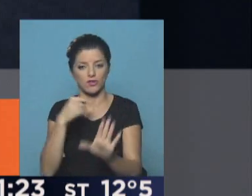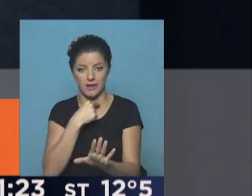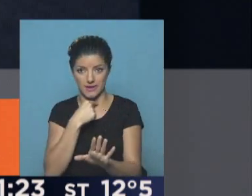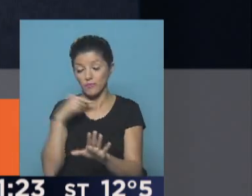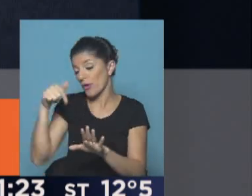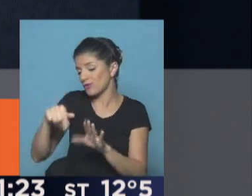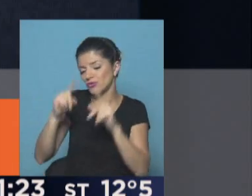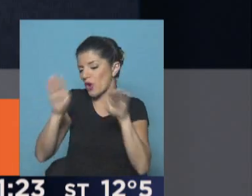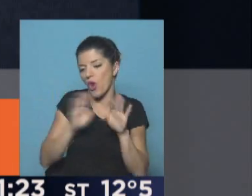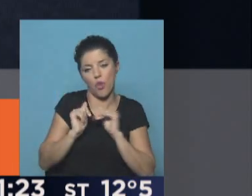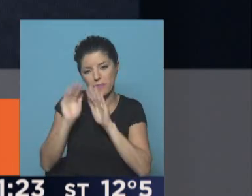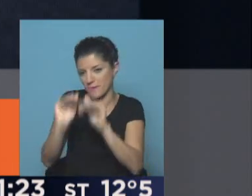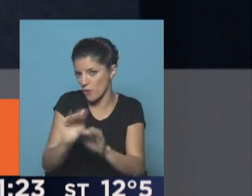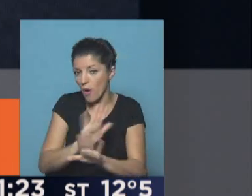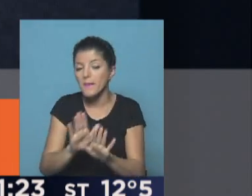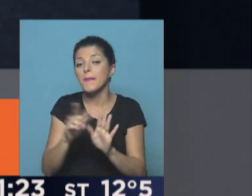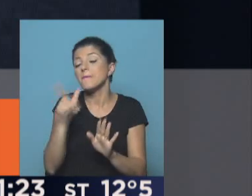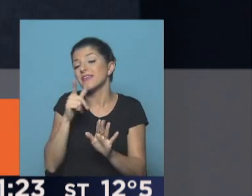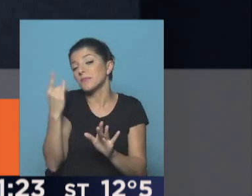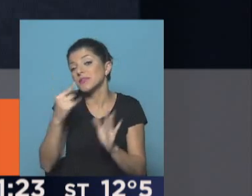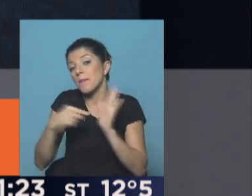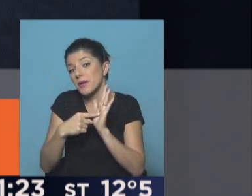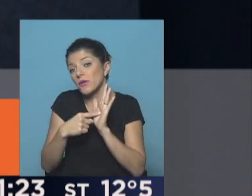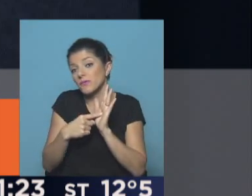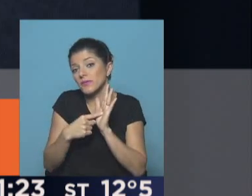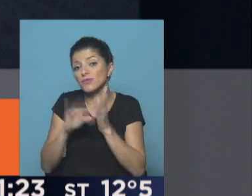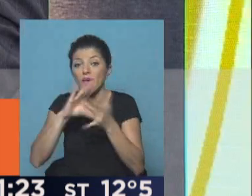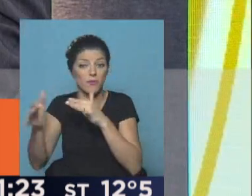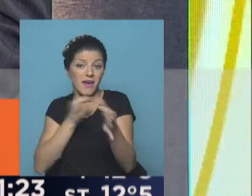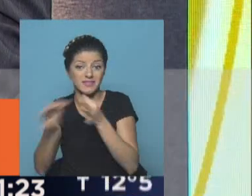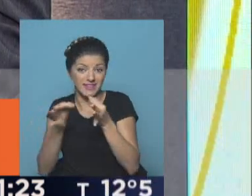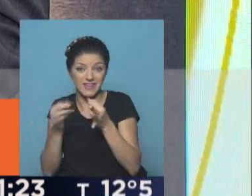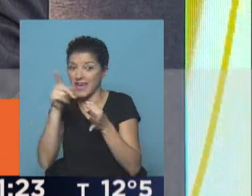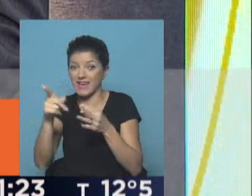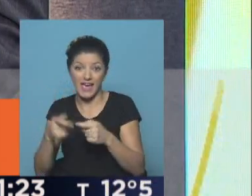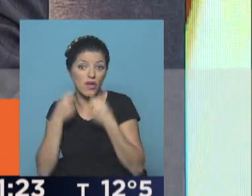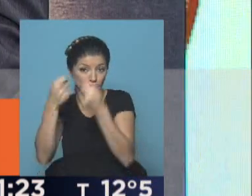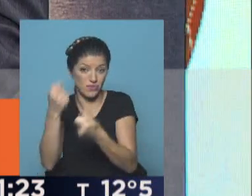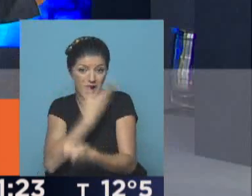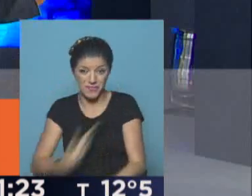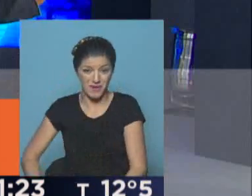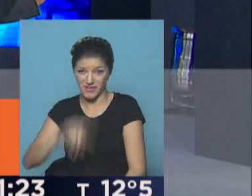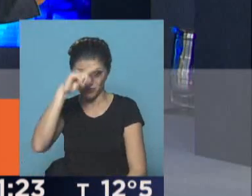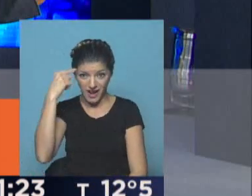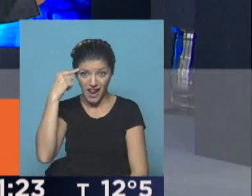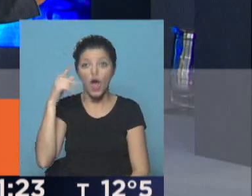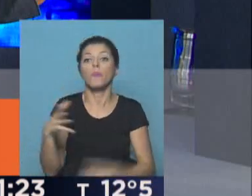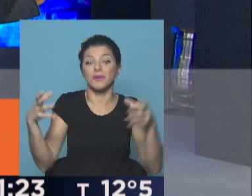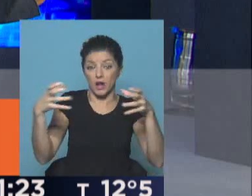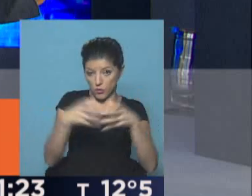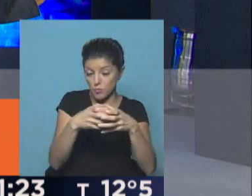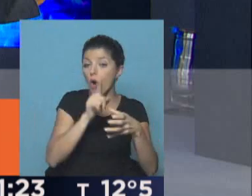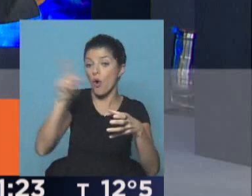siendo digamos funcionales a la estrategia del gobierno nacional porque dividen opositor un espacio que como se dice